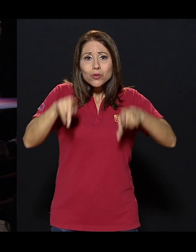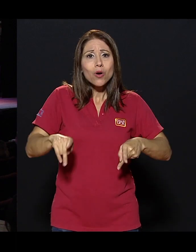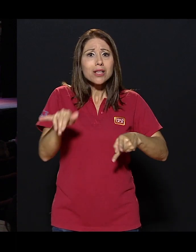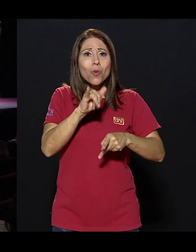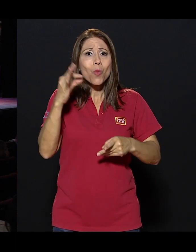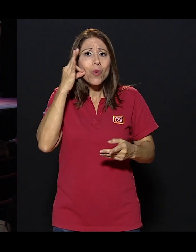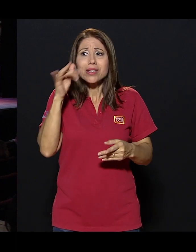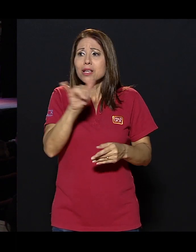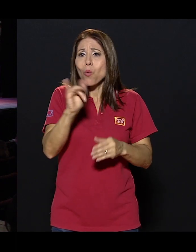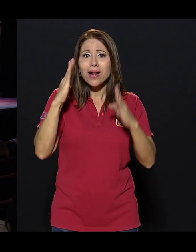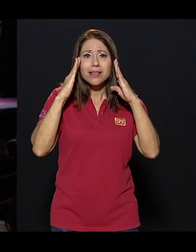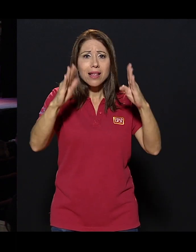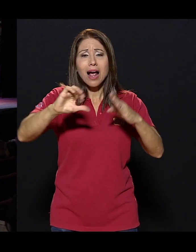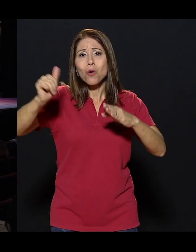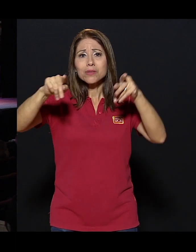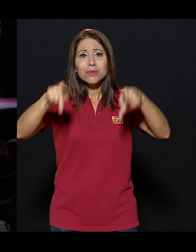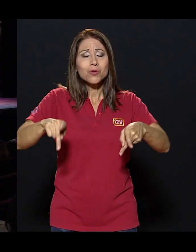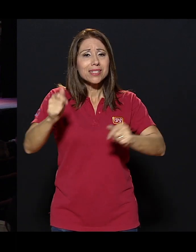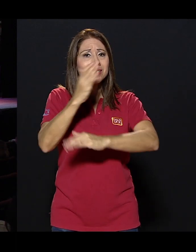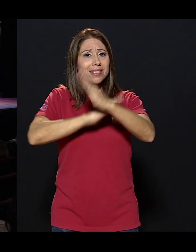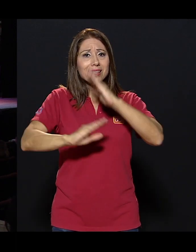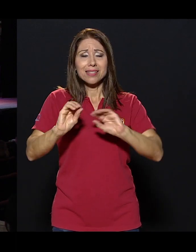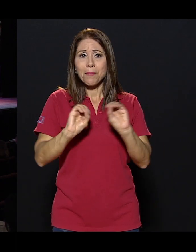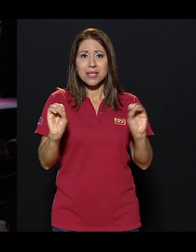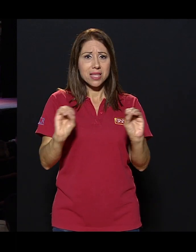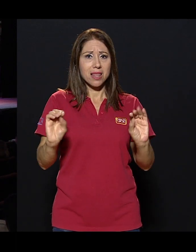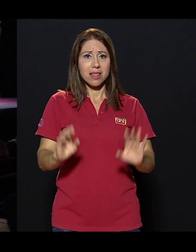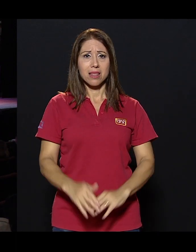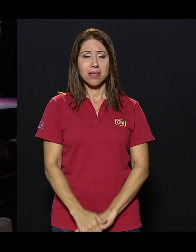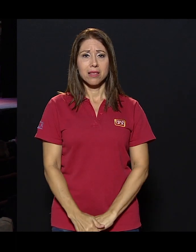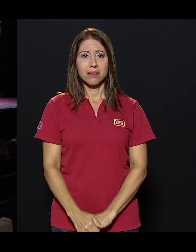igual que tratan al resto de las mujeres sin discapacidad.